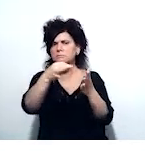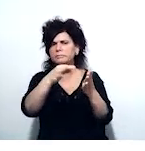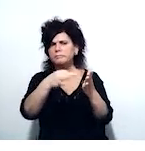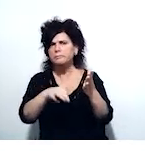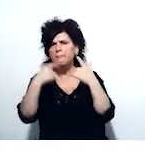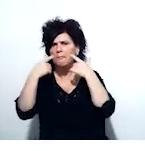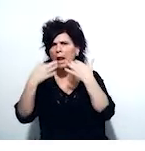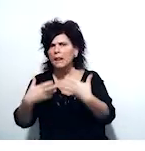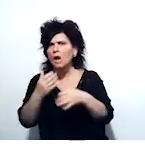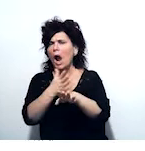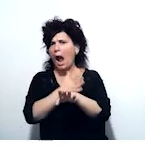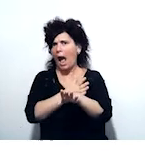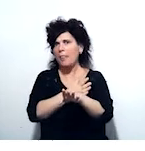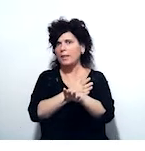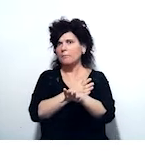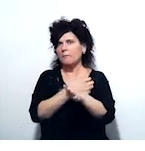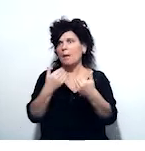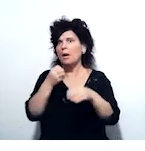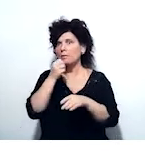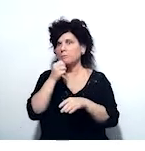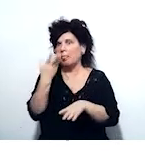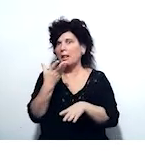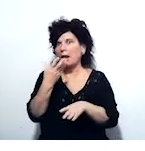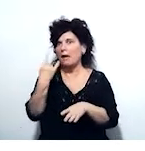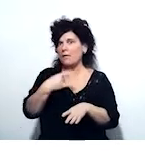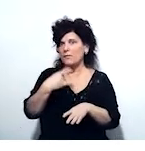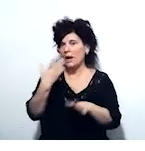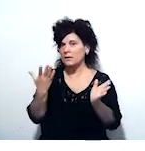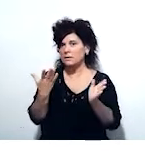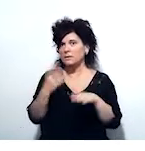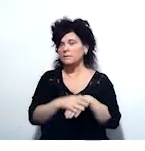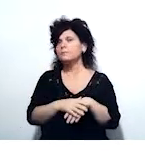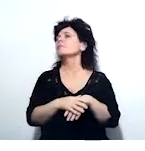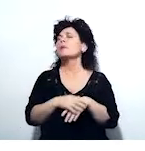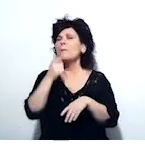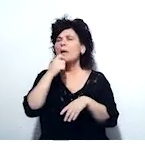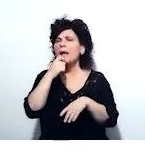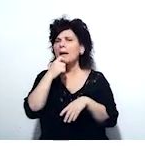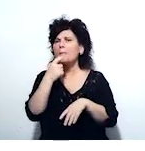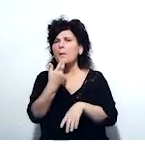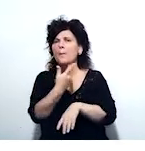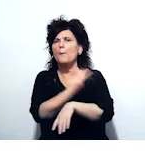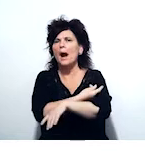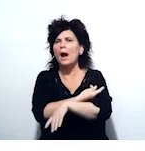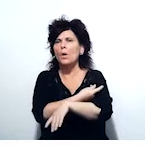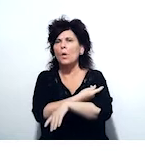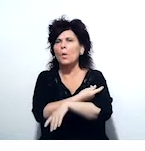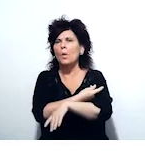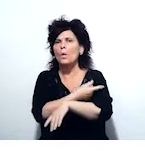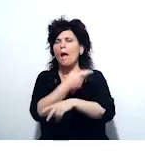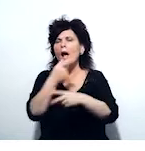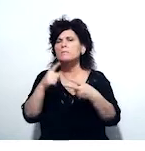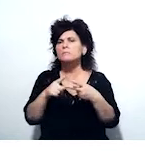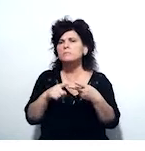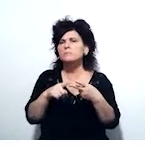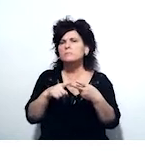para declararlas como falsas. Por ejemplo, la vacuna Sinopharm tiene una respuesta de anticuerpos débil contra la variante Delta. Las